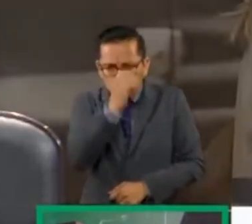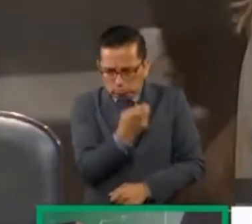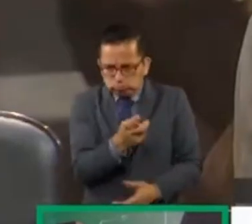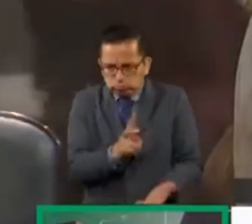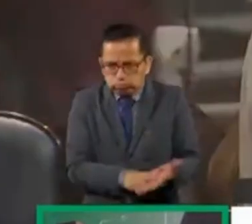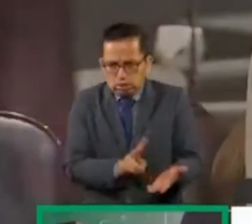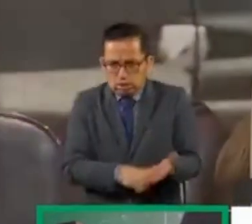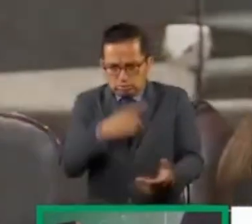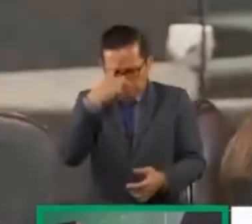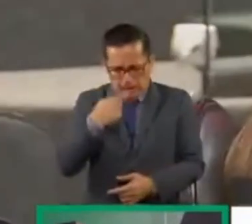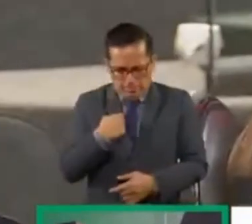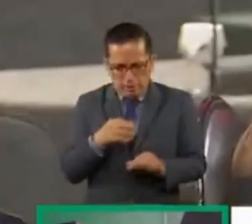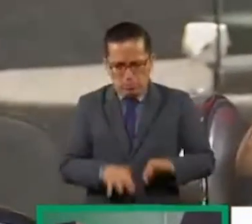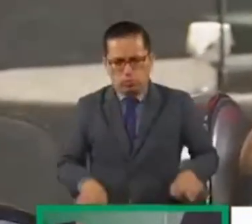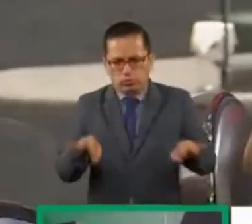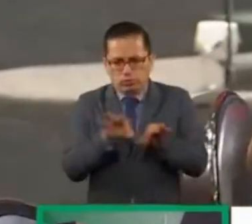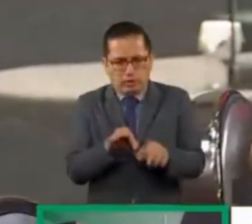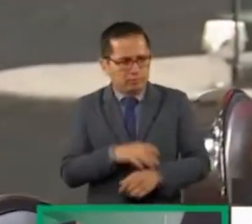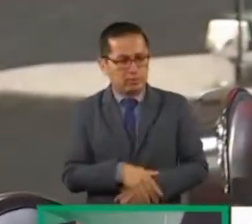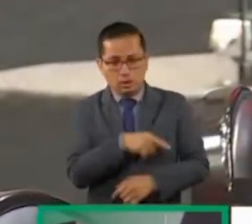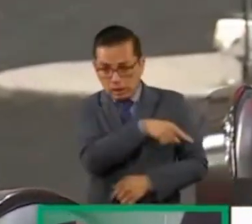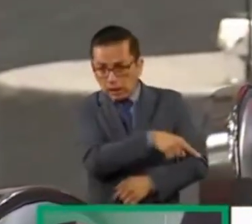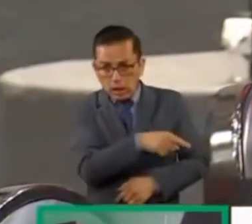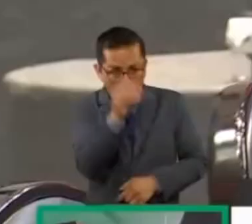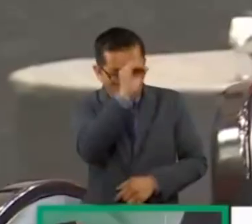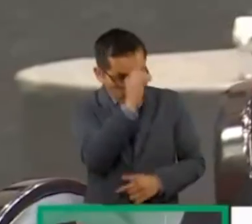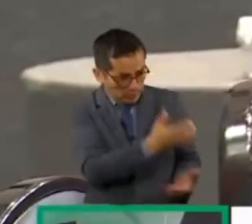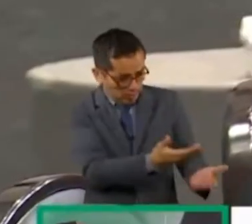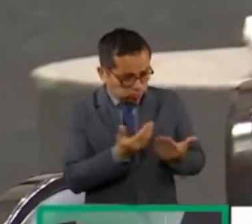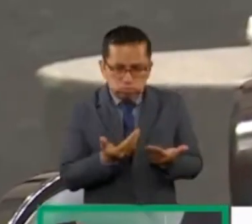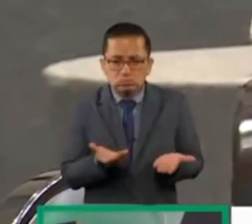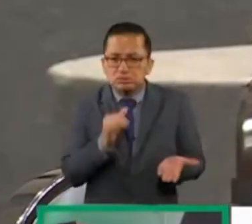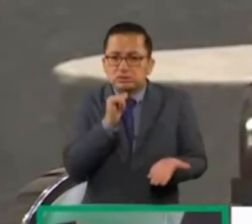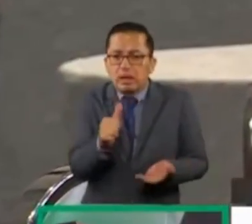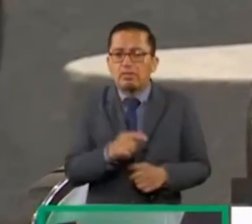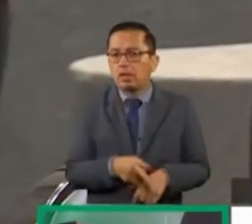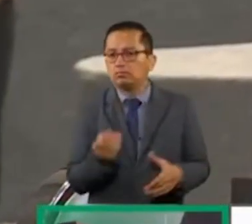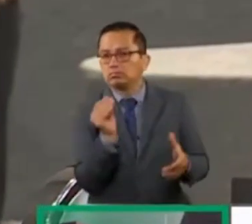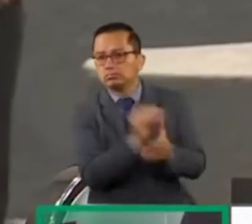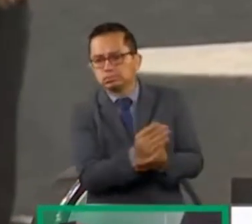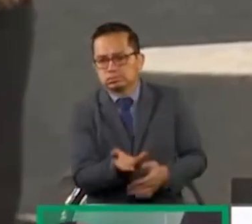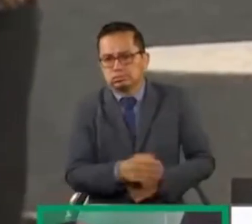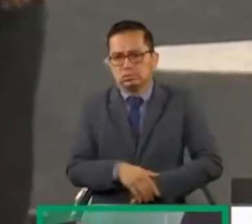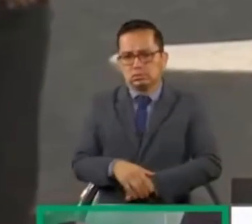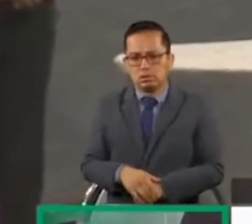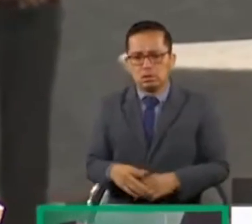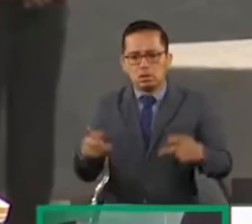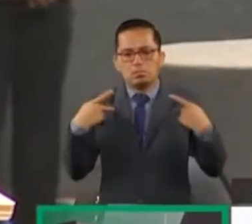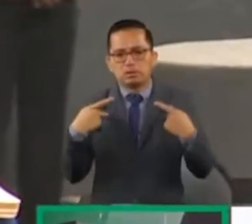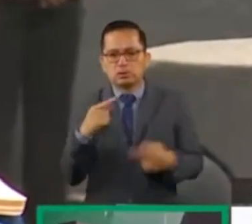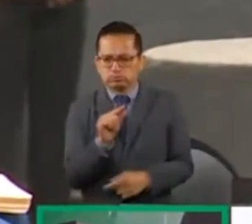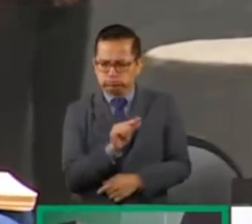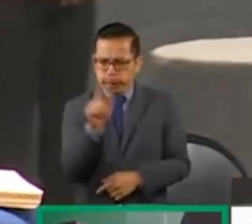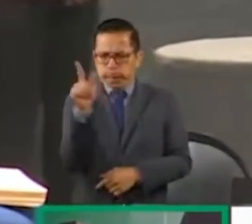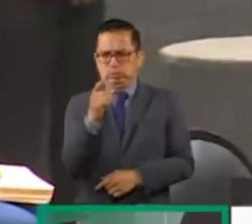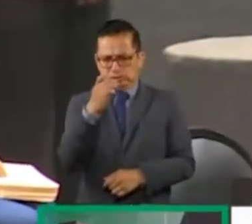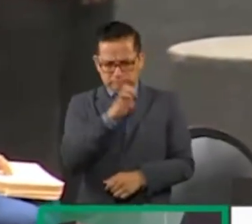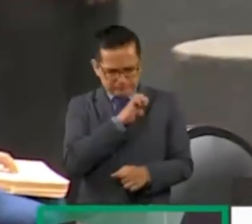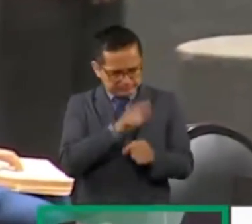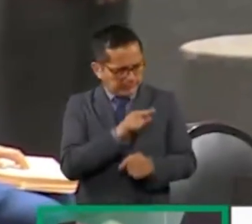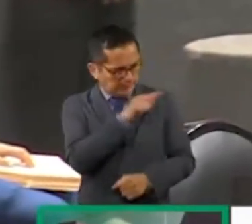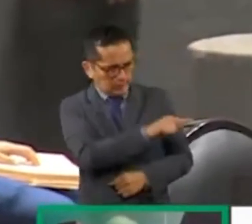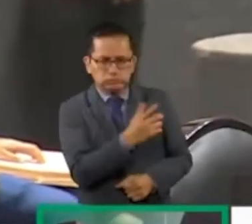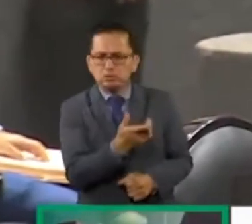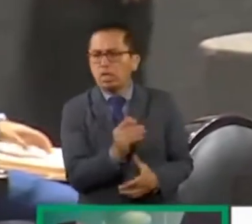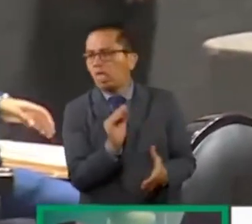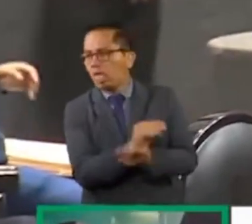muy importante y no la tomaron en cuenta. Ignoran especialistas porque prefieren que haya